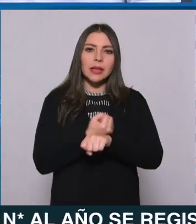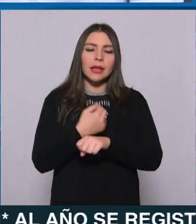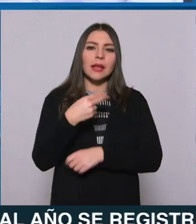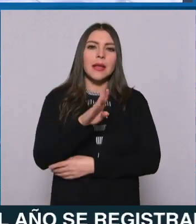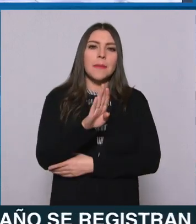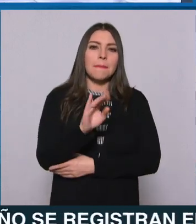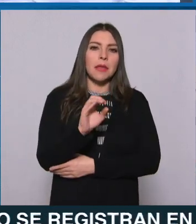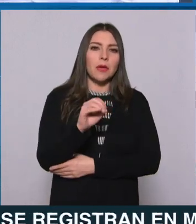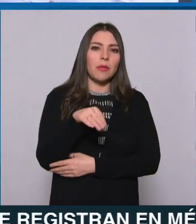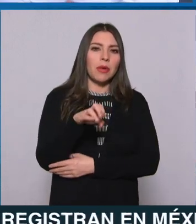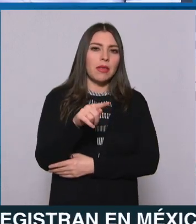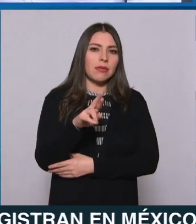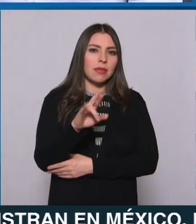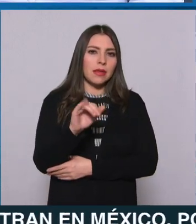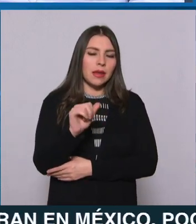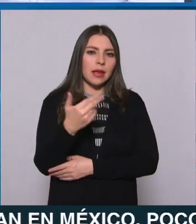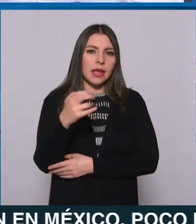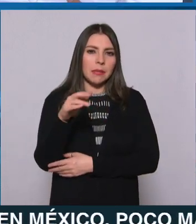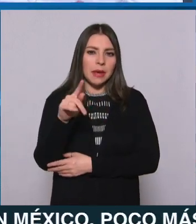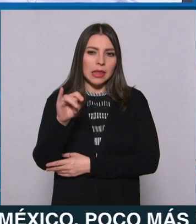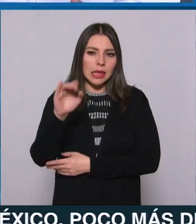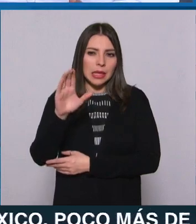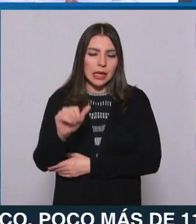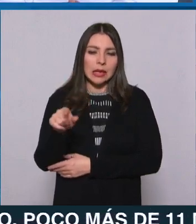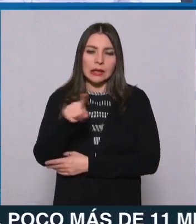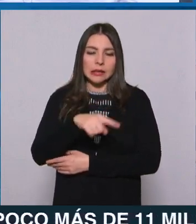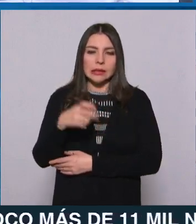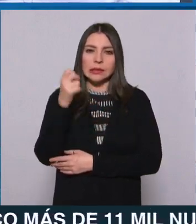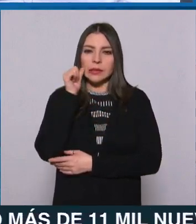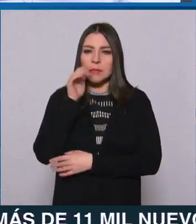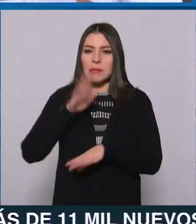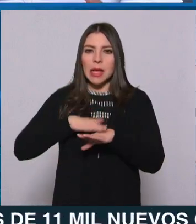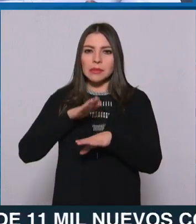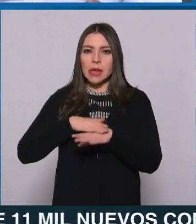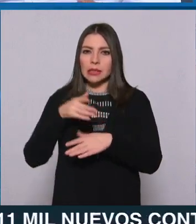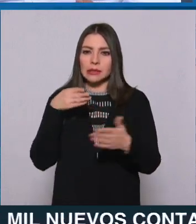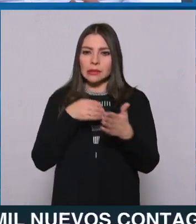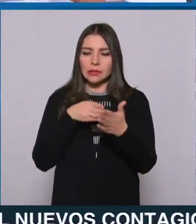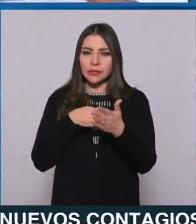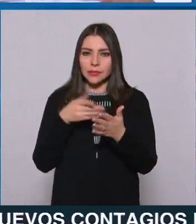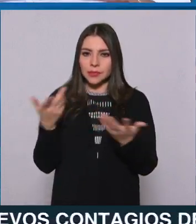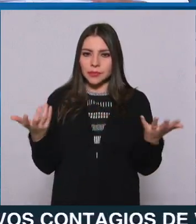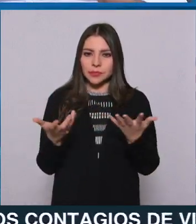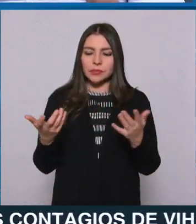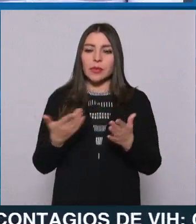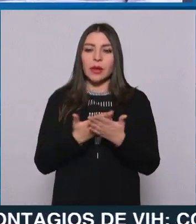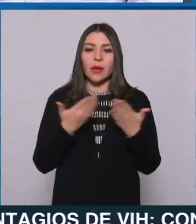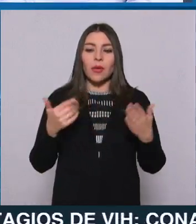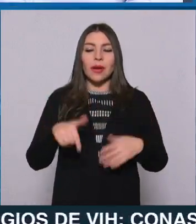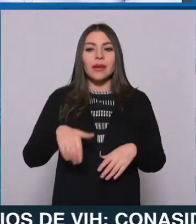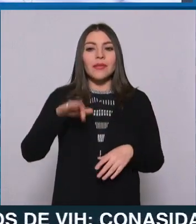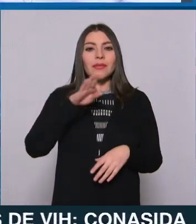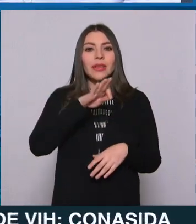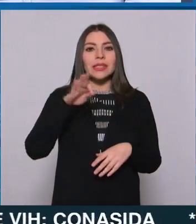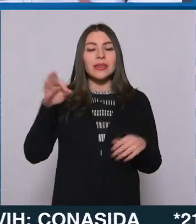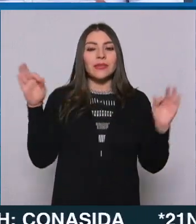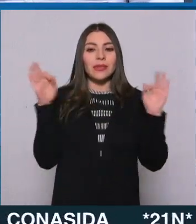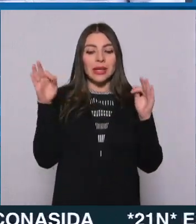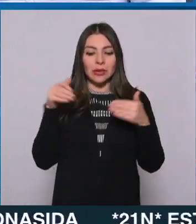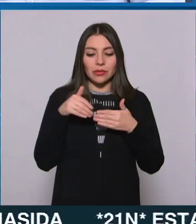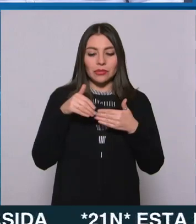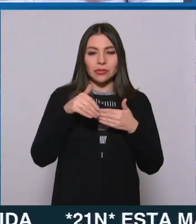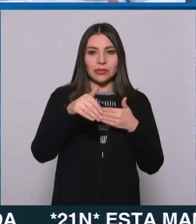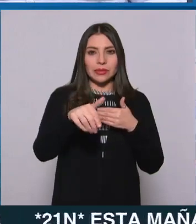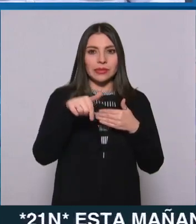los estudios que son por temporalidad. Estos están asociados a, en este caso, por ejemplo, ahorita en la temporada invernal, nos